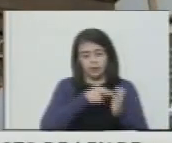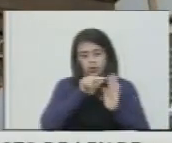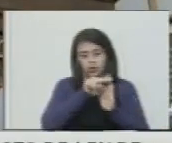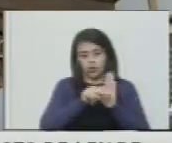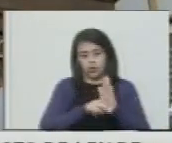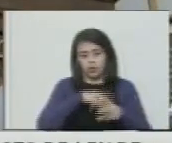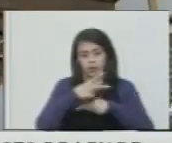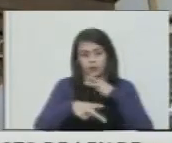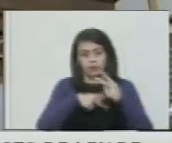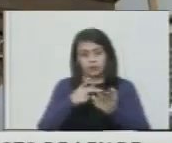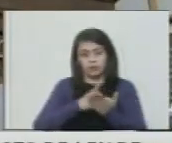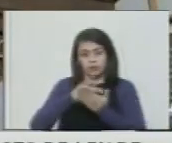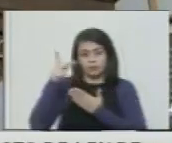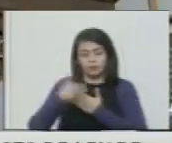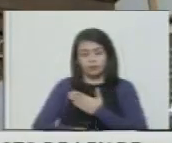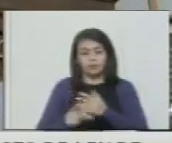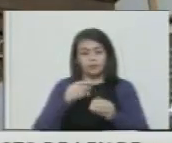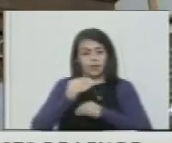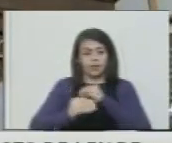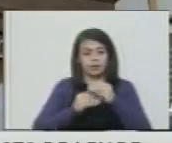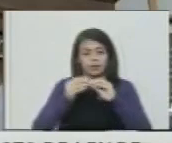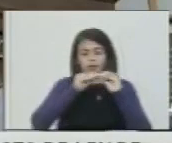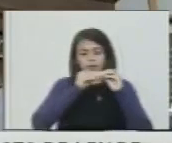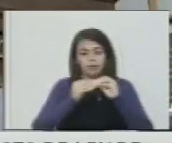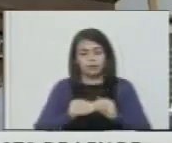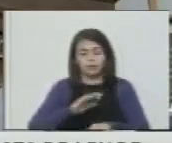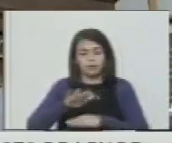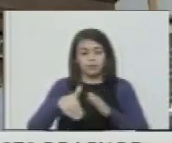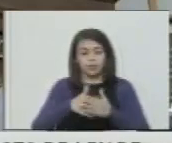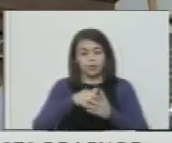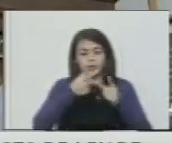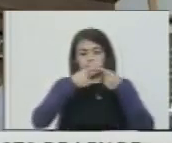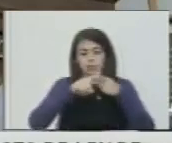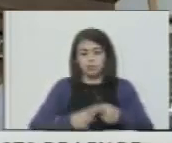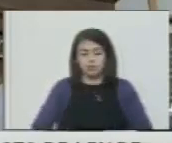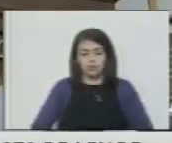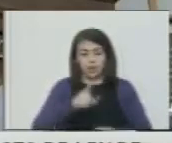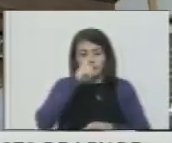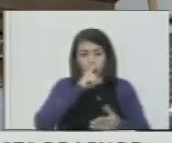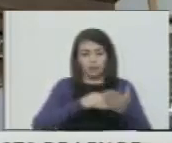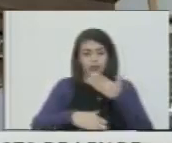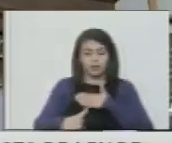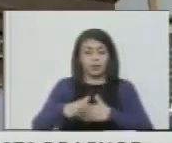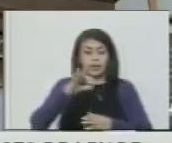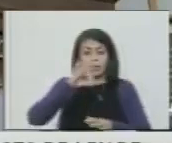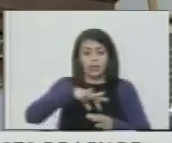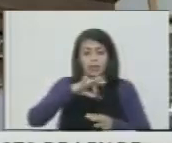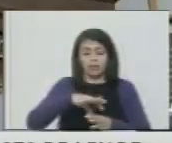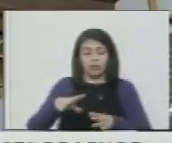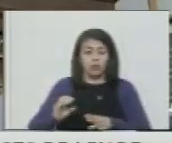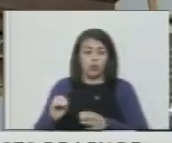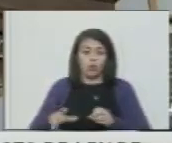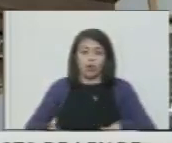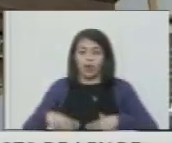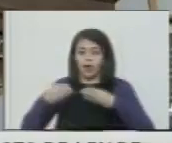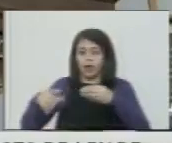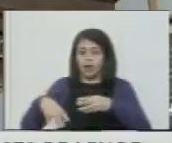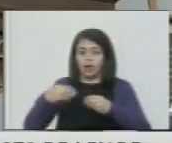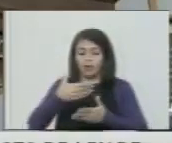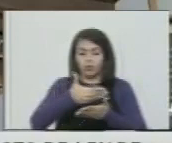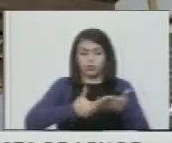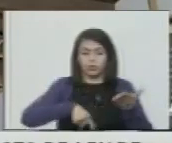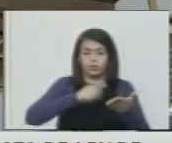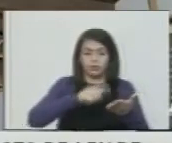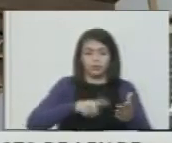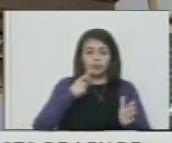y procedimientos, planificar, elaborar y ejecutar el presupuesto anual de ingresos y gastos, suscribir contratos